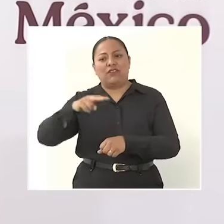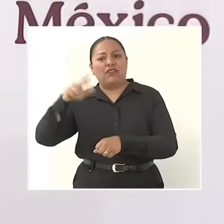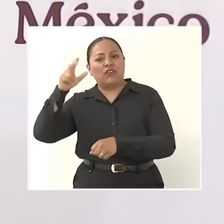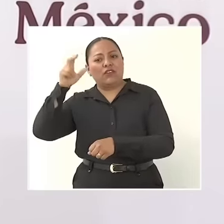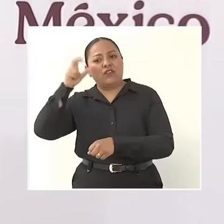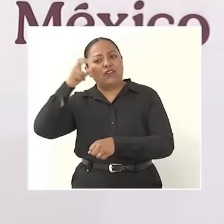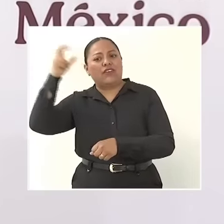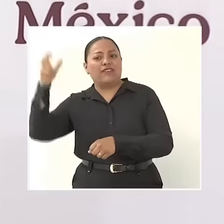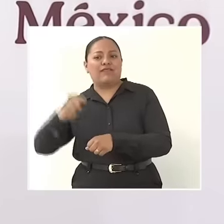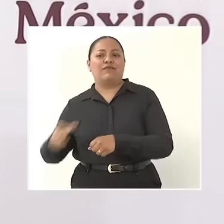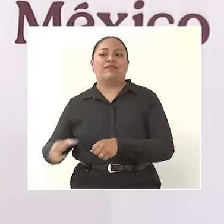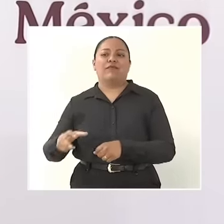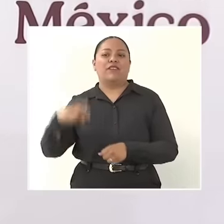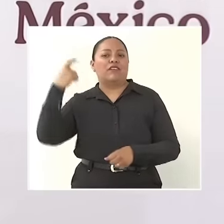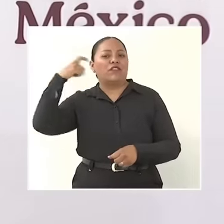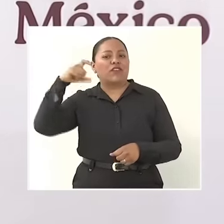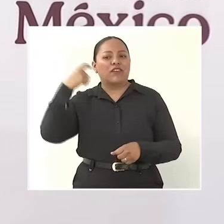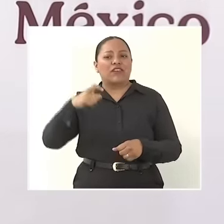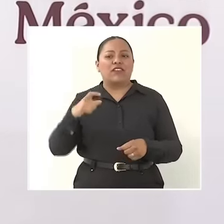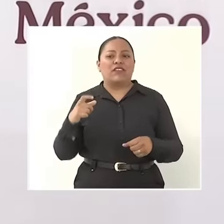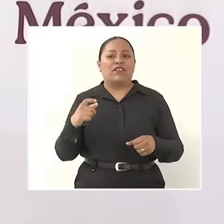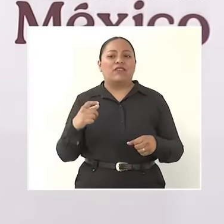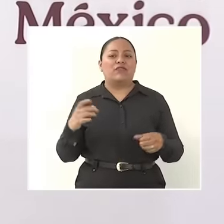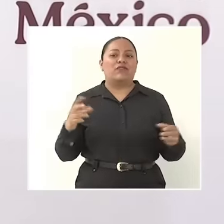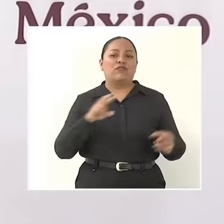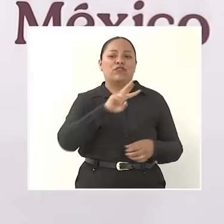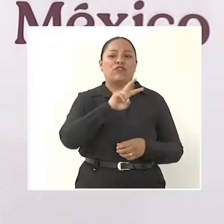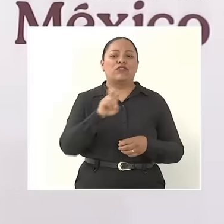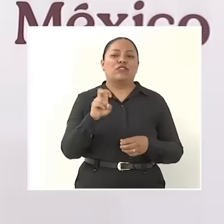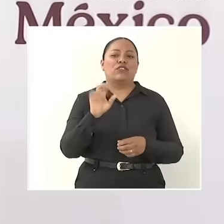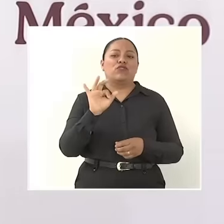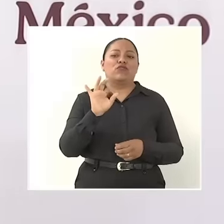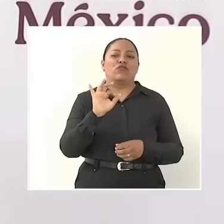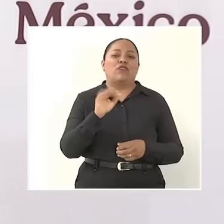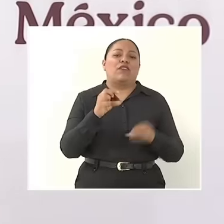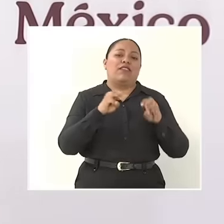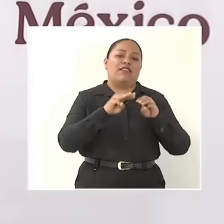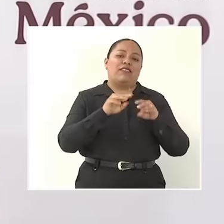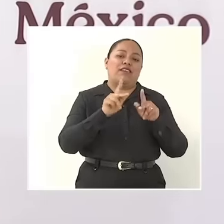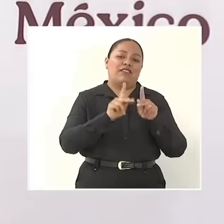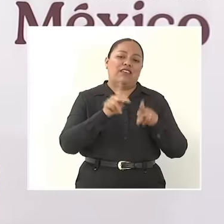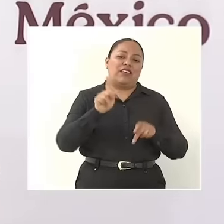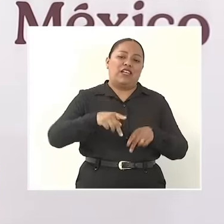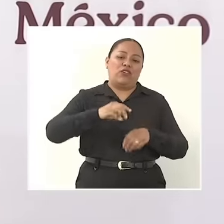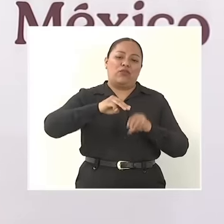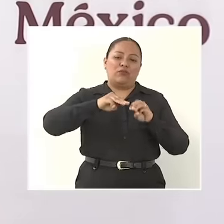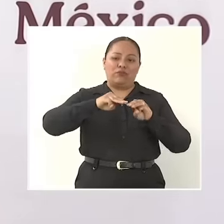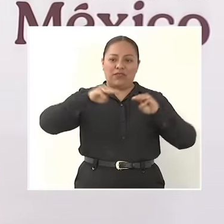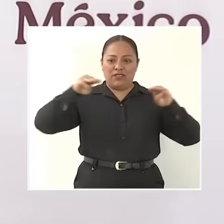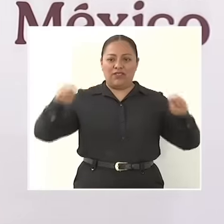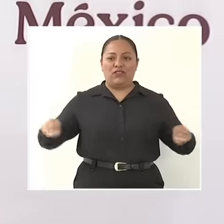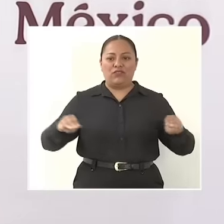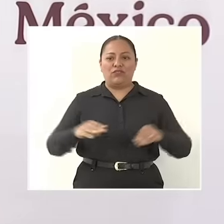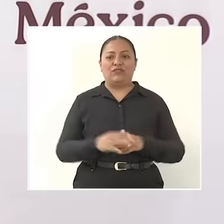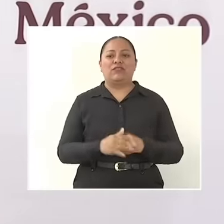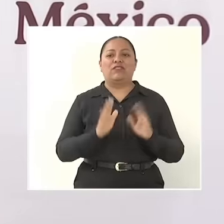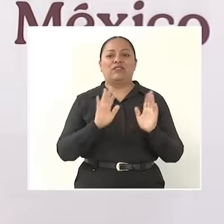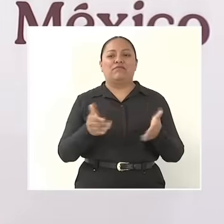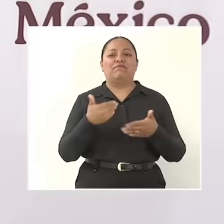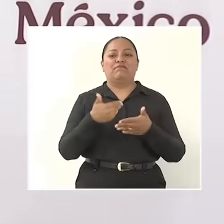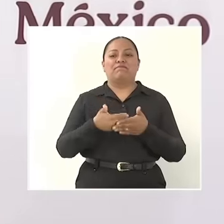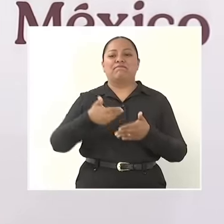de 225 kilómetros, son cerca de 240 kilómetros, aprovechando el derecho de vía existente.